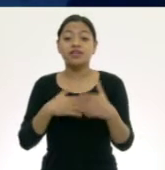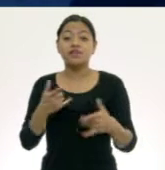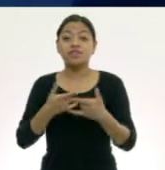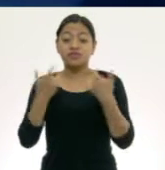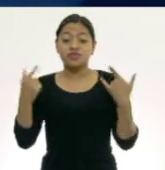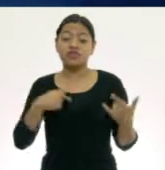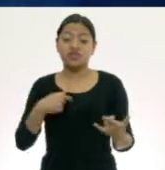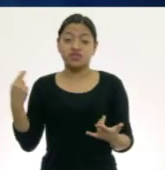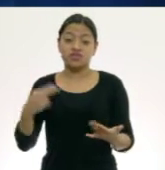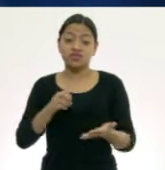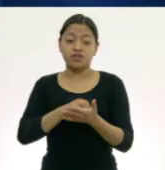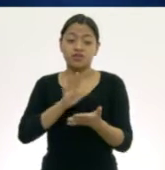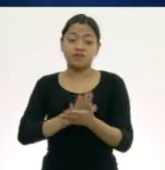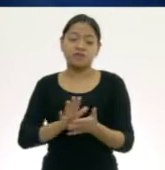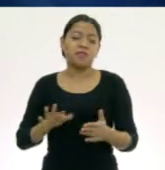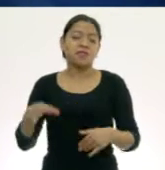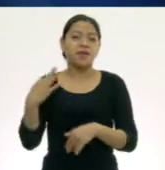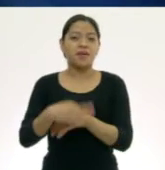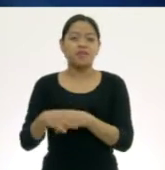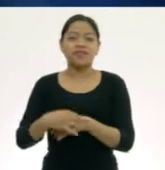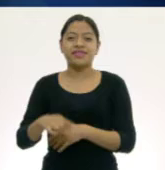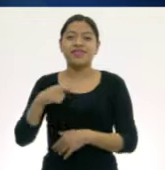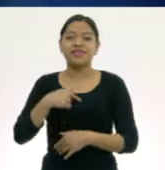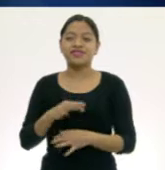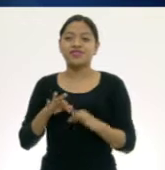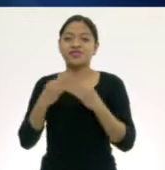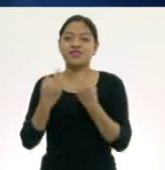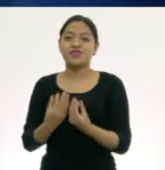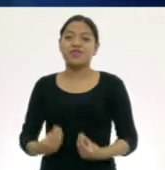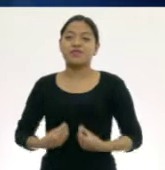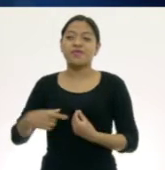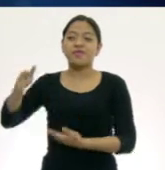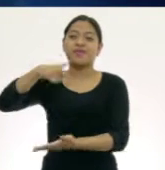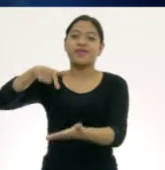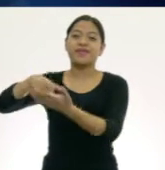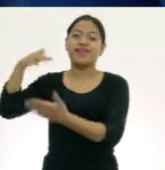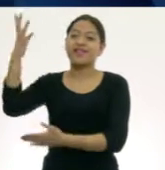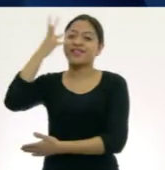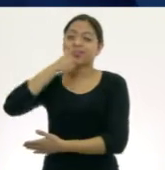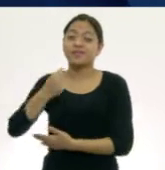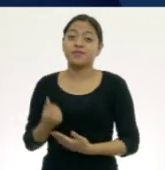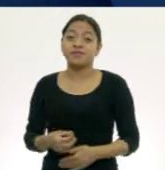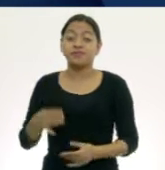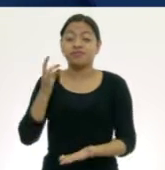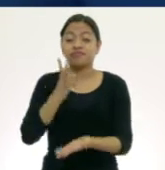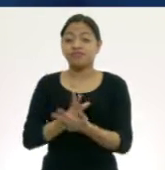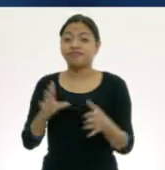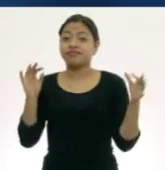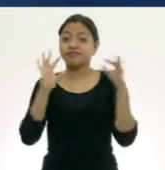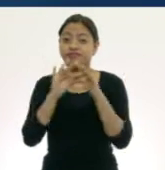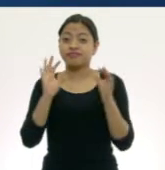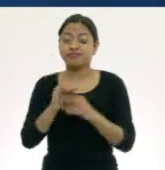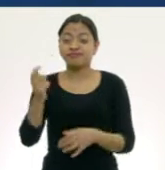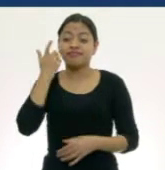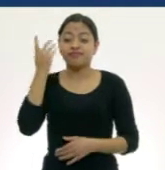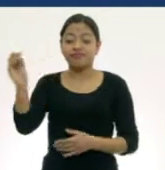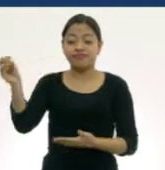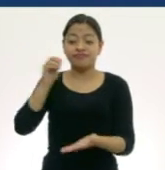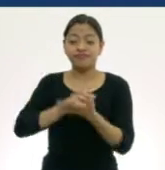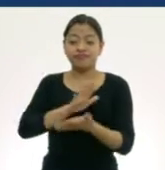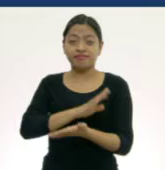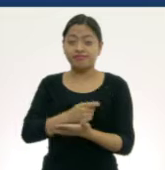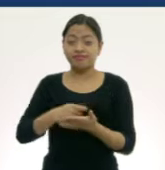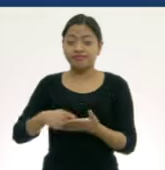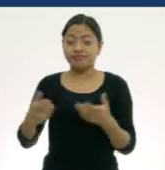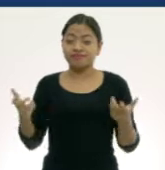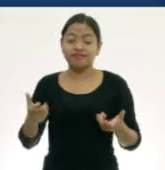historia, pero es la forma, el estilo, lo que aprendí en El Dorado. Y no solamente quiero tener para hacer, sino que